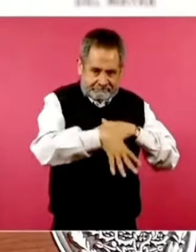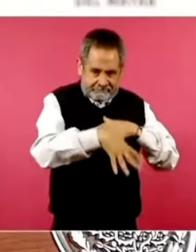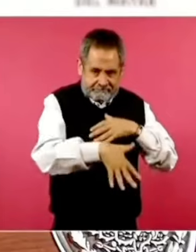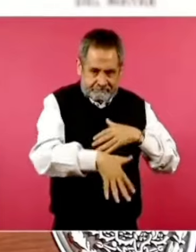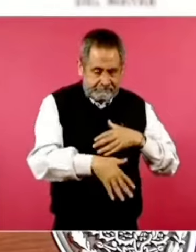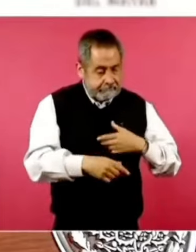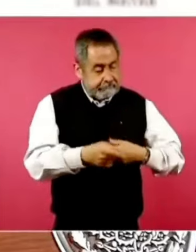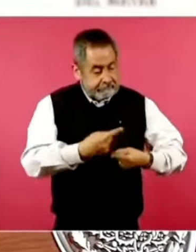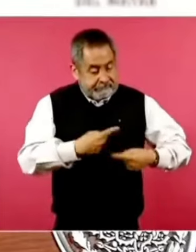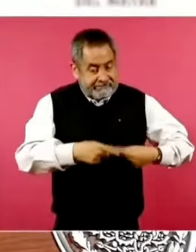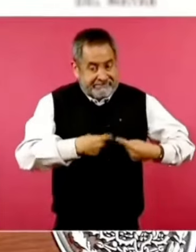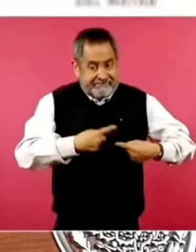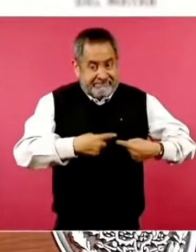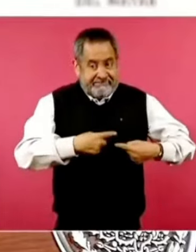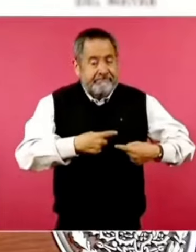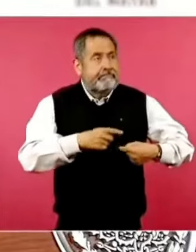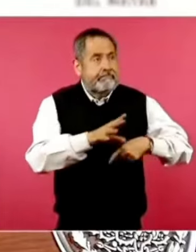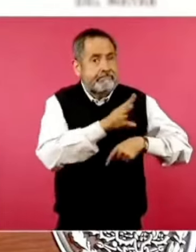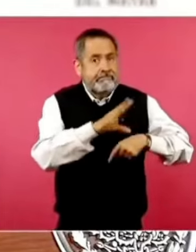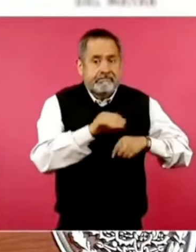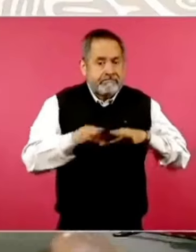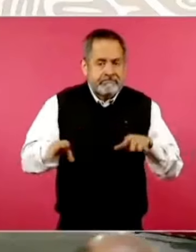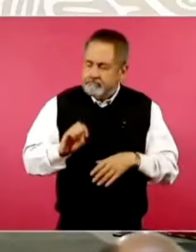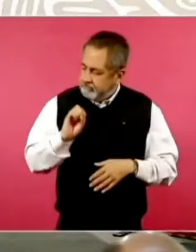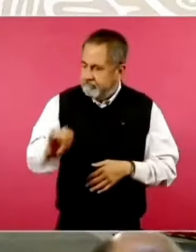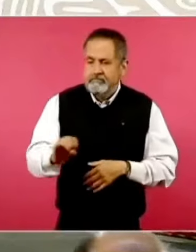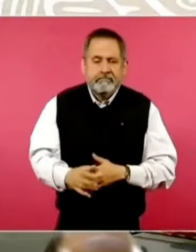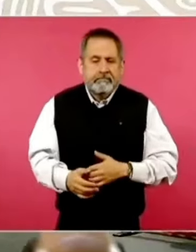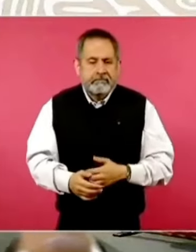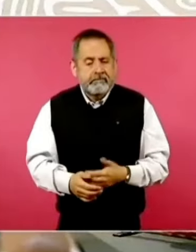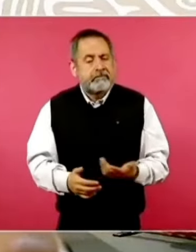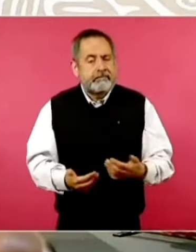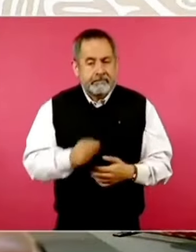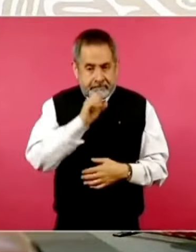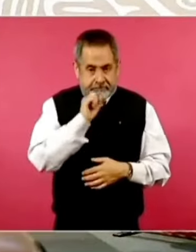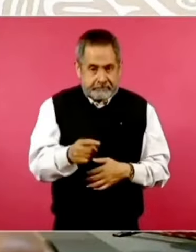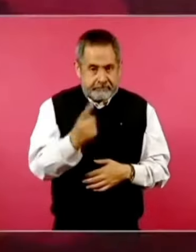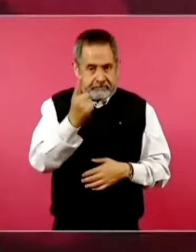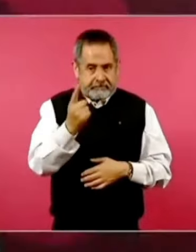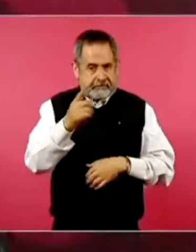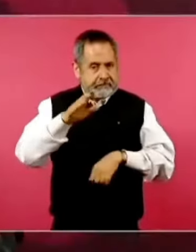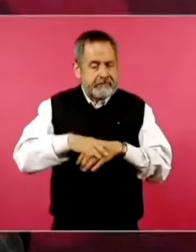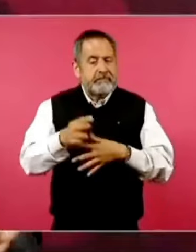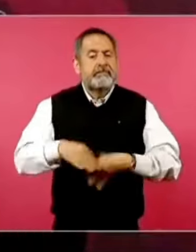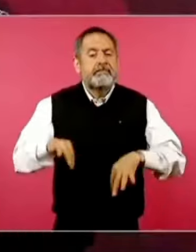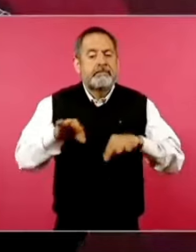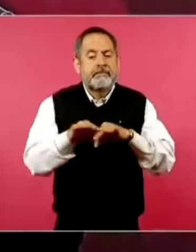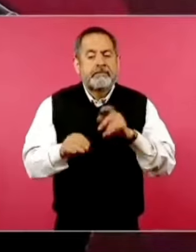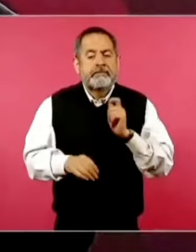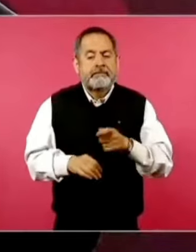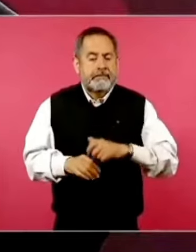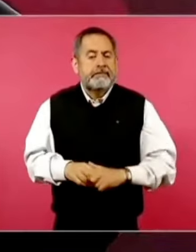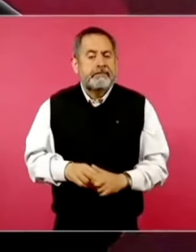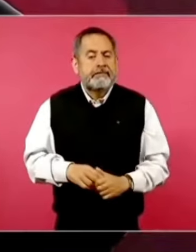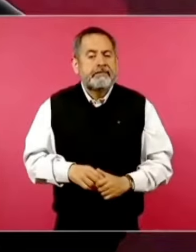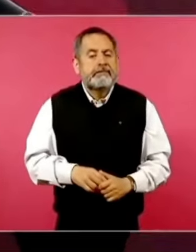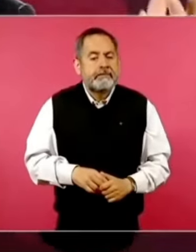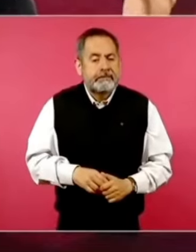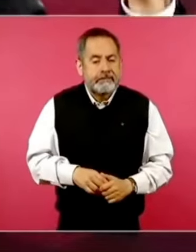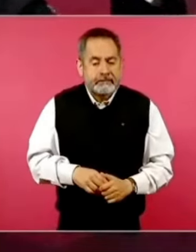generar energía también es muy importante que se conozca que